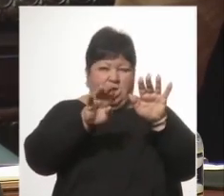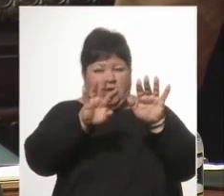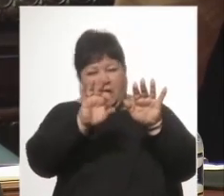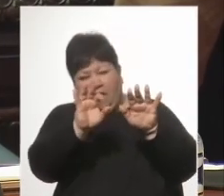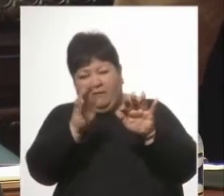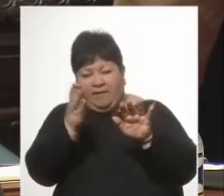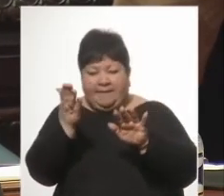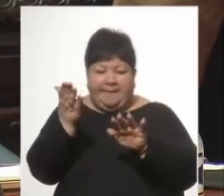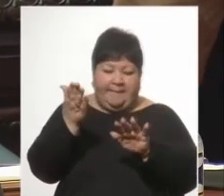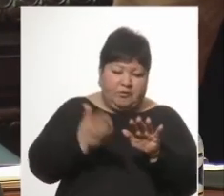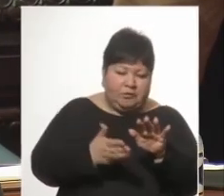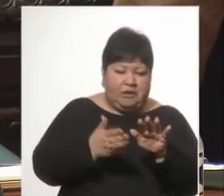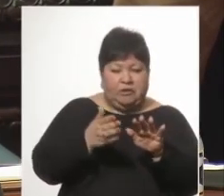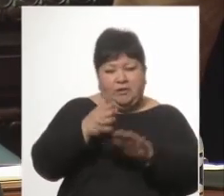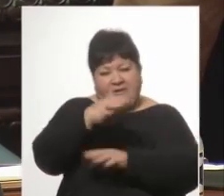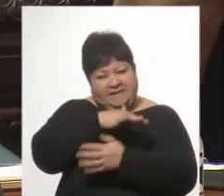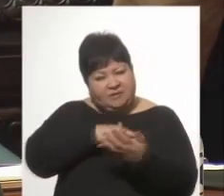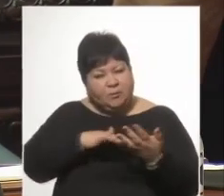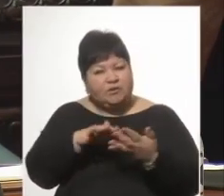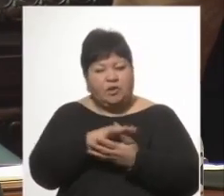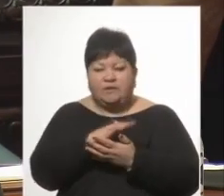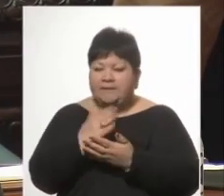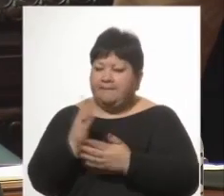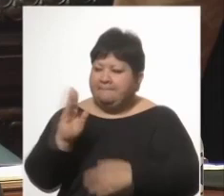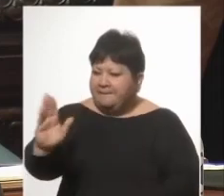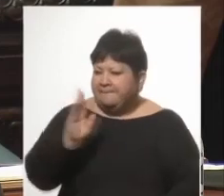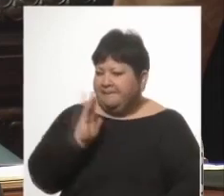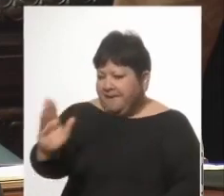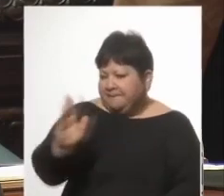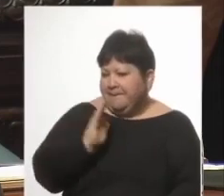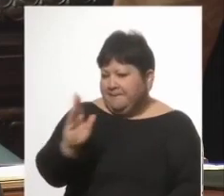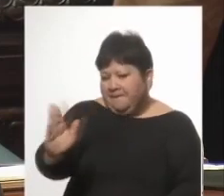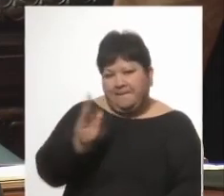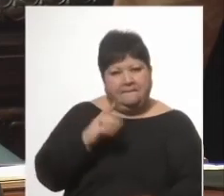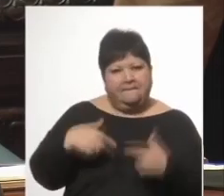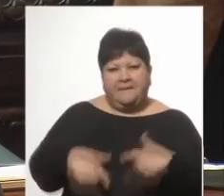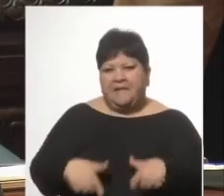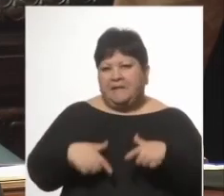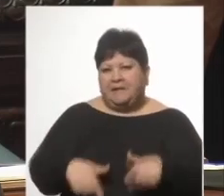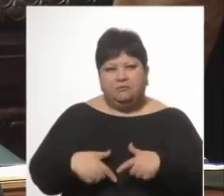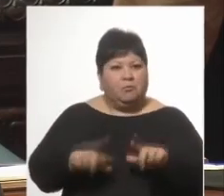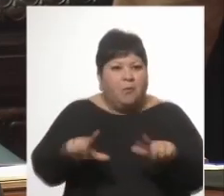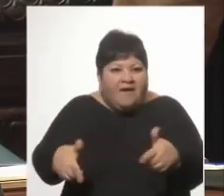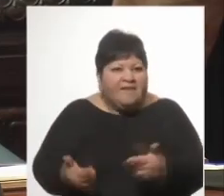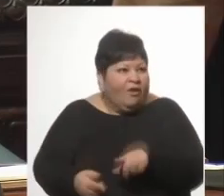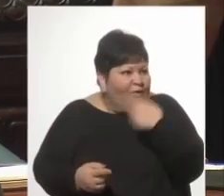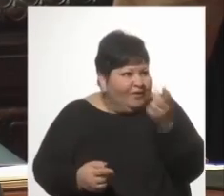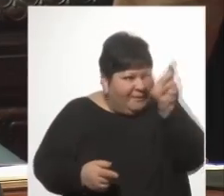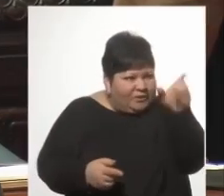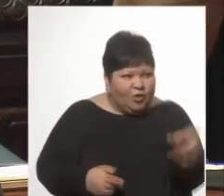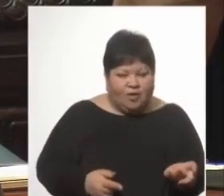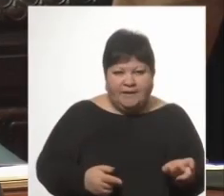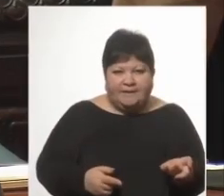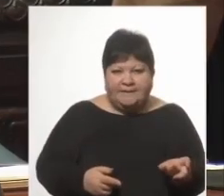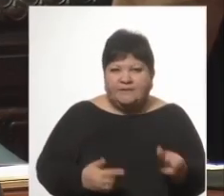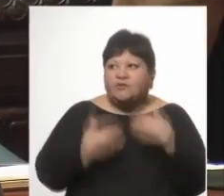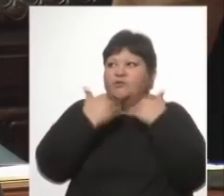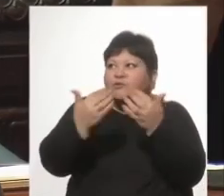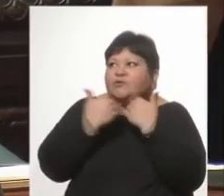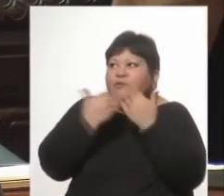los casos siempre era un mano a mano con el ministro sin ninguna tercera persona. Por lo tanto, no se entiende por qué en